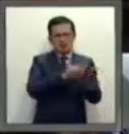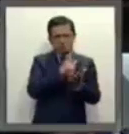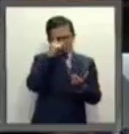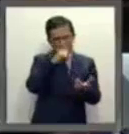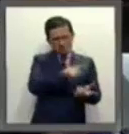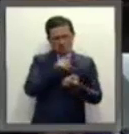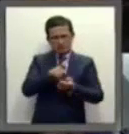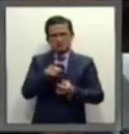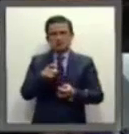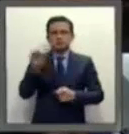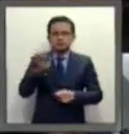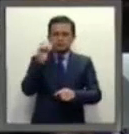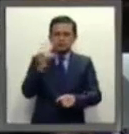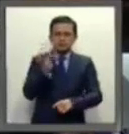Federación.